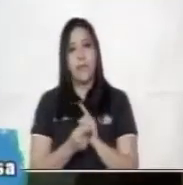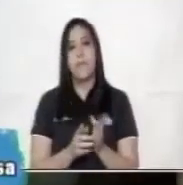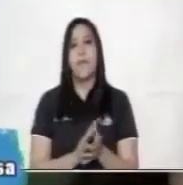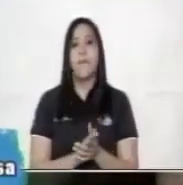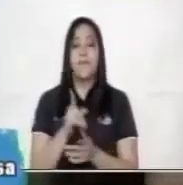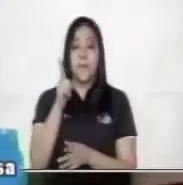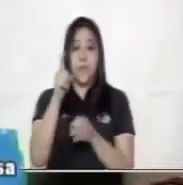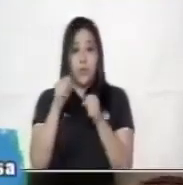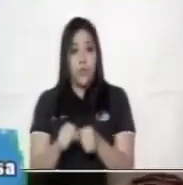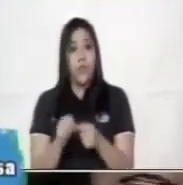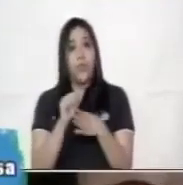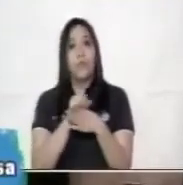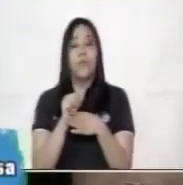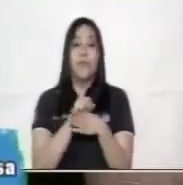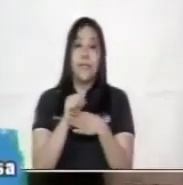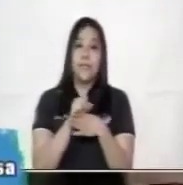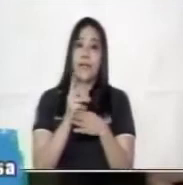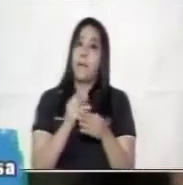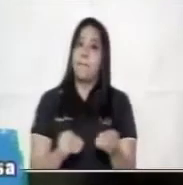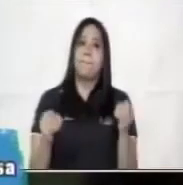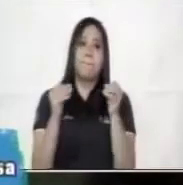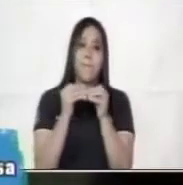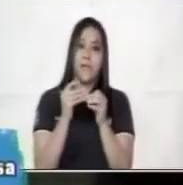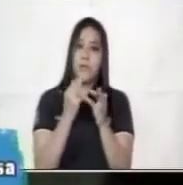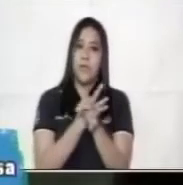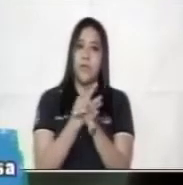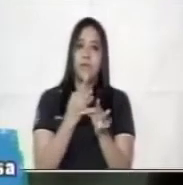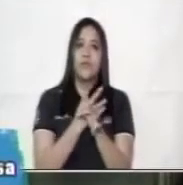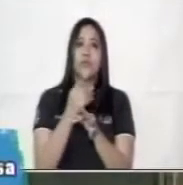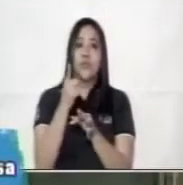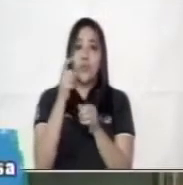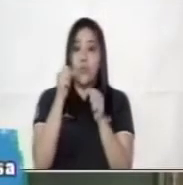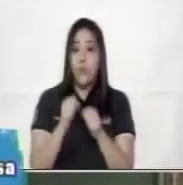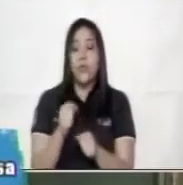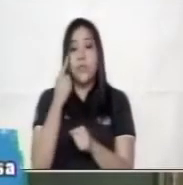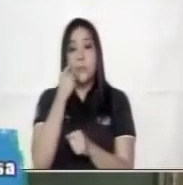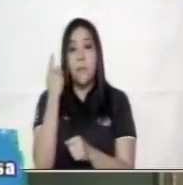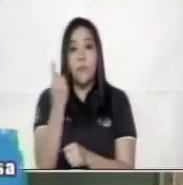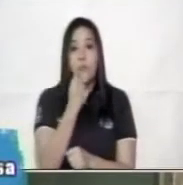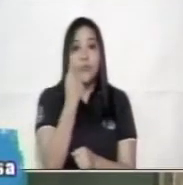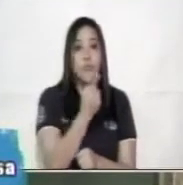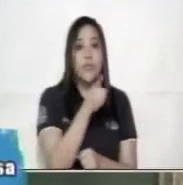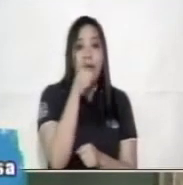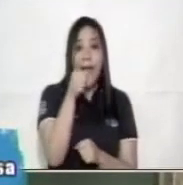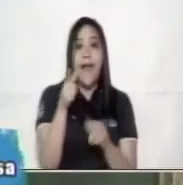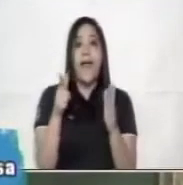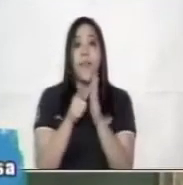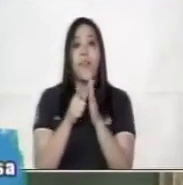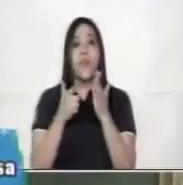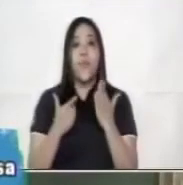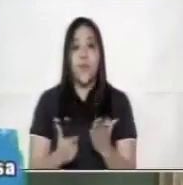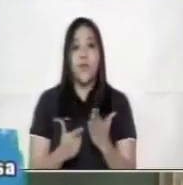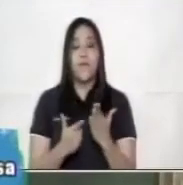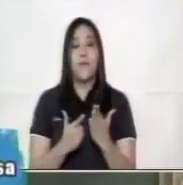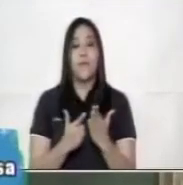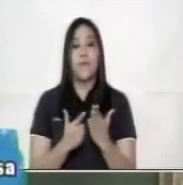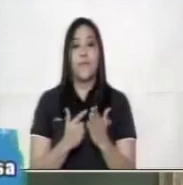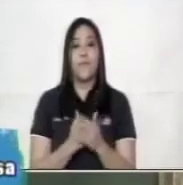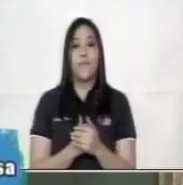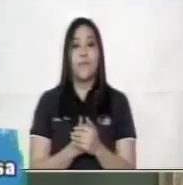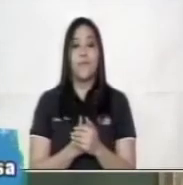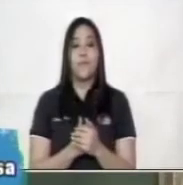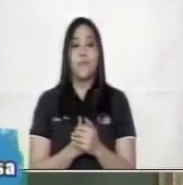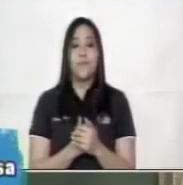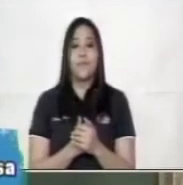quieres practicar más sobre las funciones, puedes buscar entonces en tu guía de